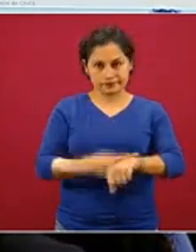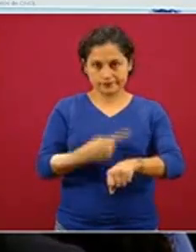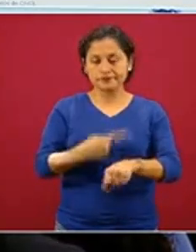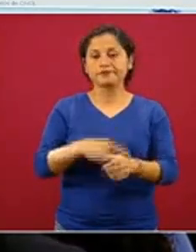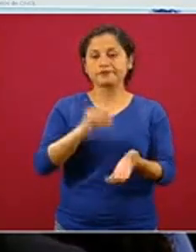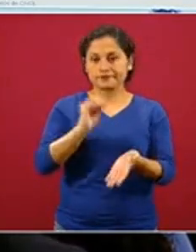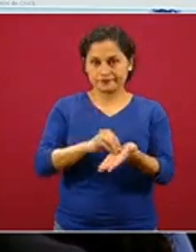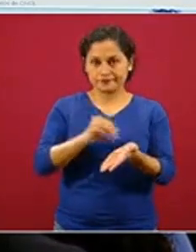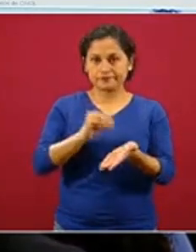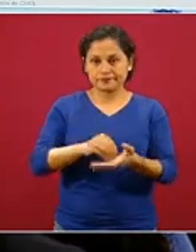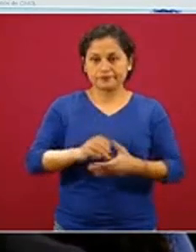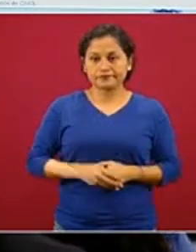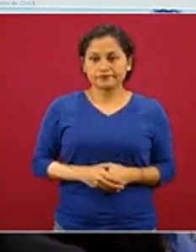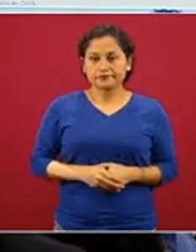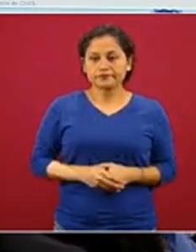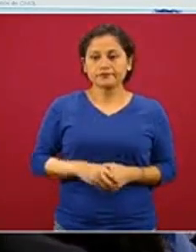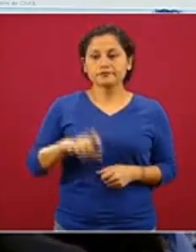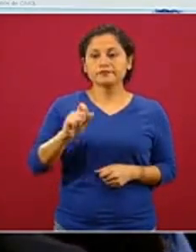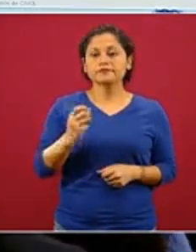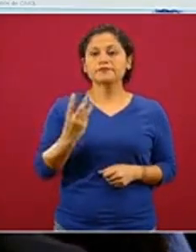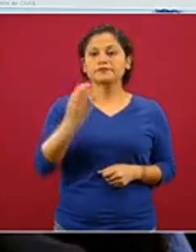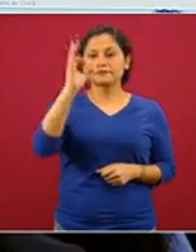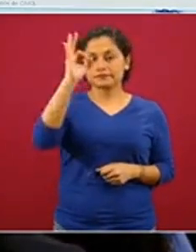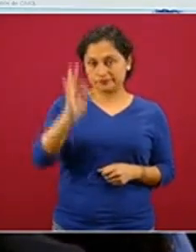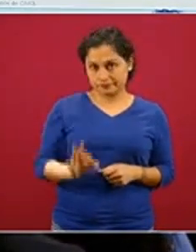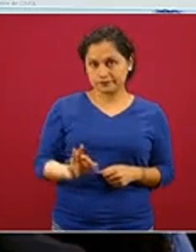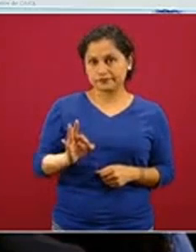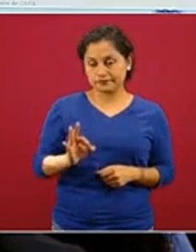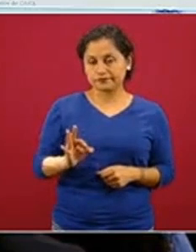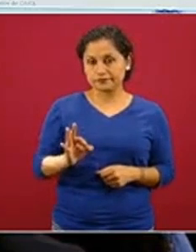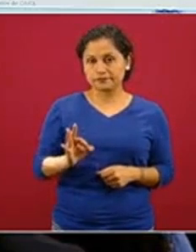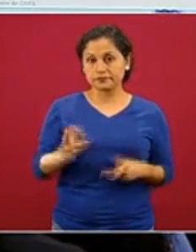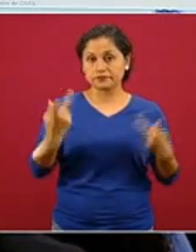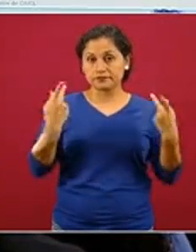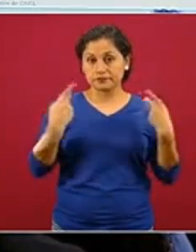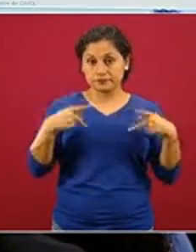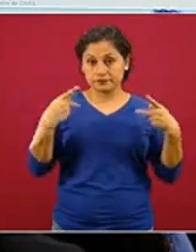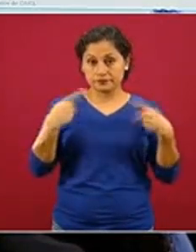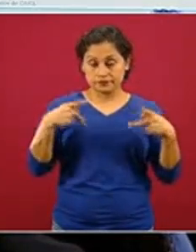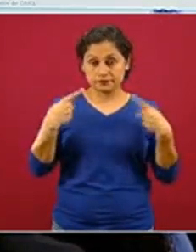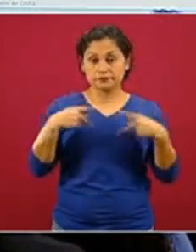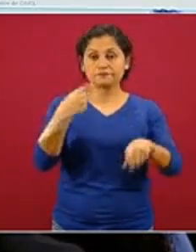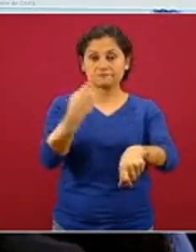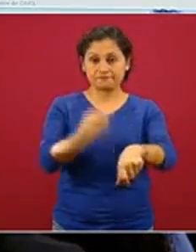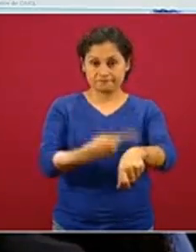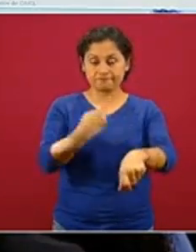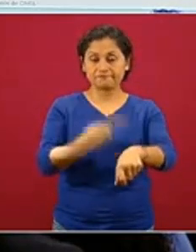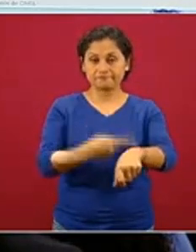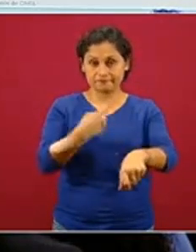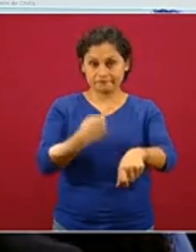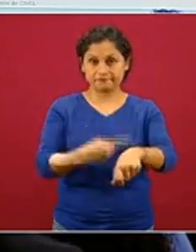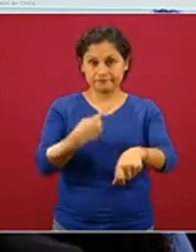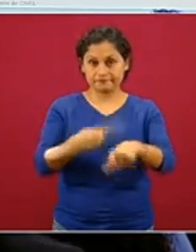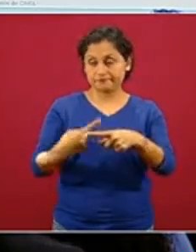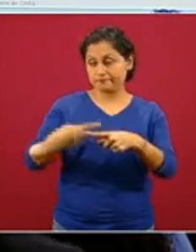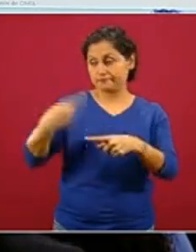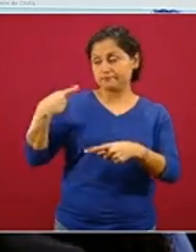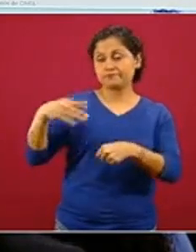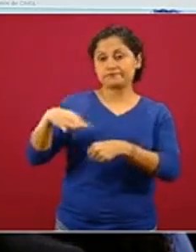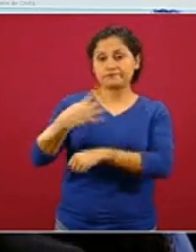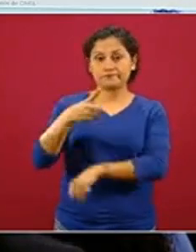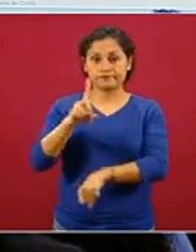epidemia. 23% es la proporción de personas que se han mantenido con actividad epidémica en los últimos 14